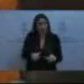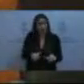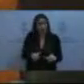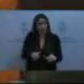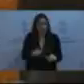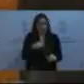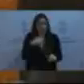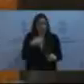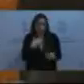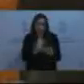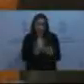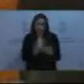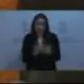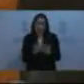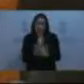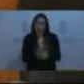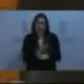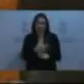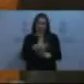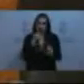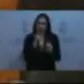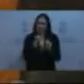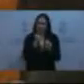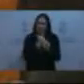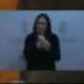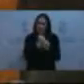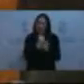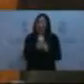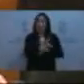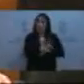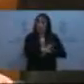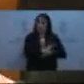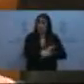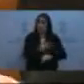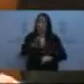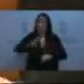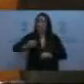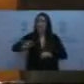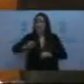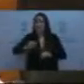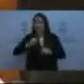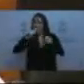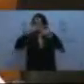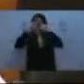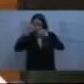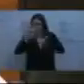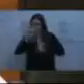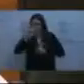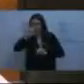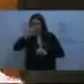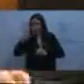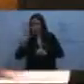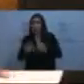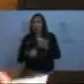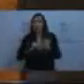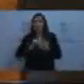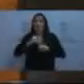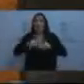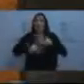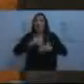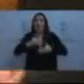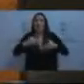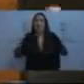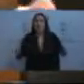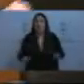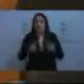demostraré, hemos trabajado mucho, tanto desde la Consejería como desde la propia gerencia de Jarrio, en orden a continuar el proceso de mejora que hemos